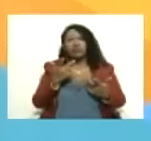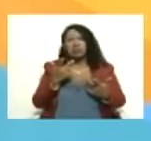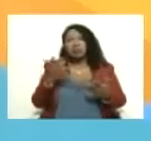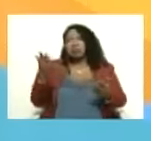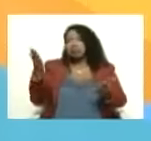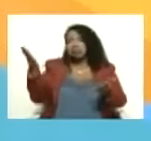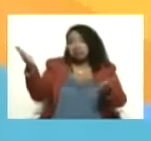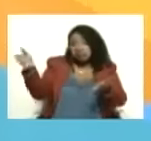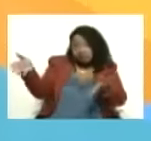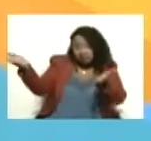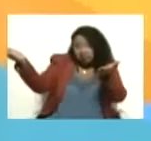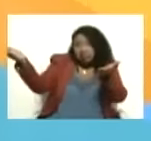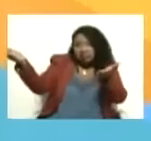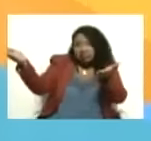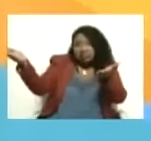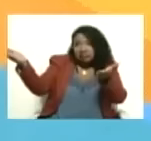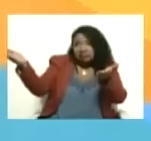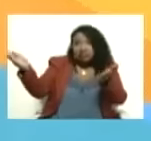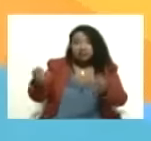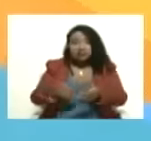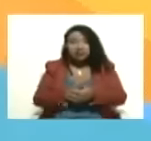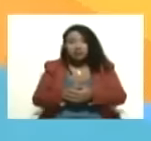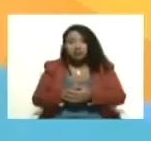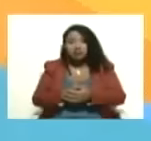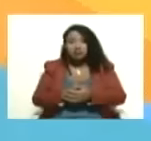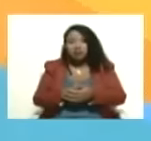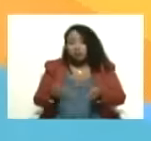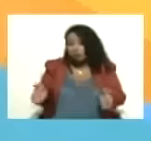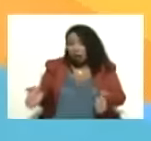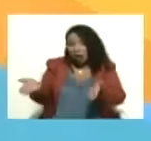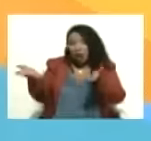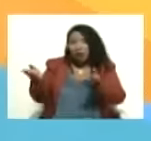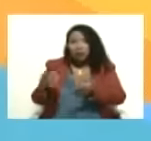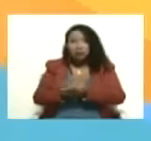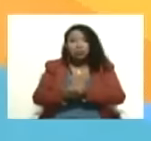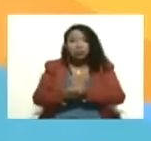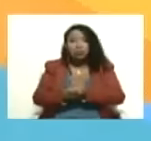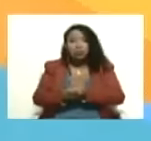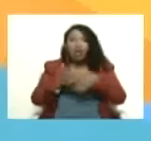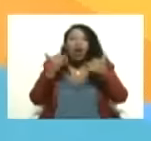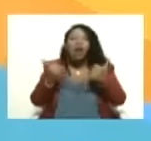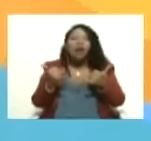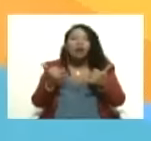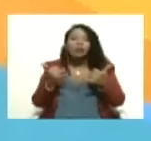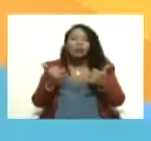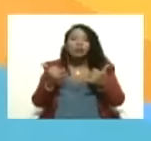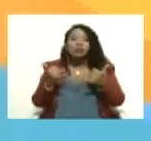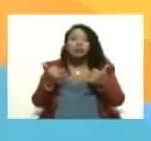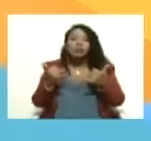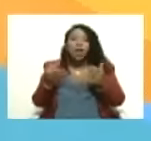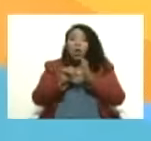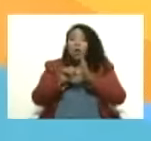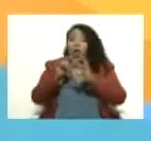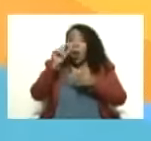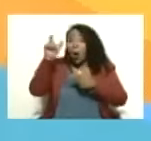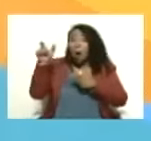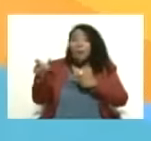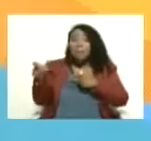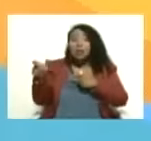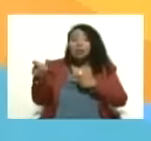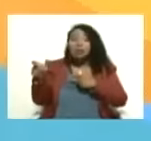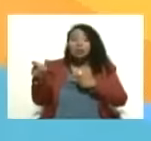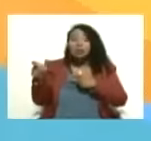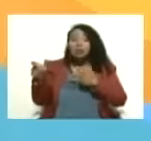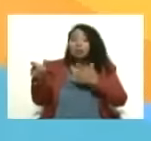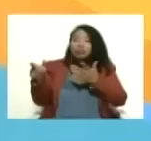vienen carro Dale que no vienen carro Dónde está ahora el mal bañado y el otro y el otro